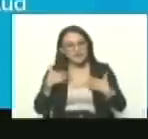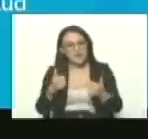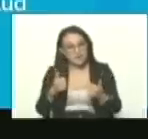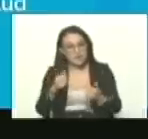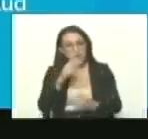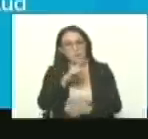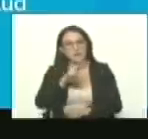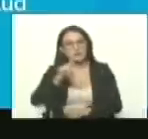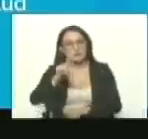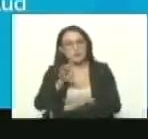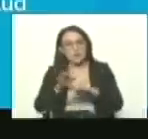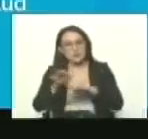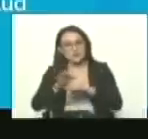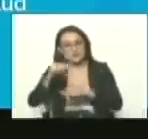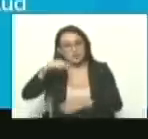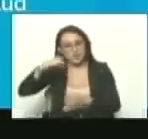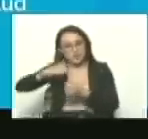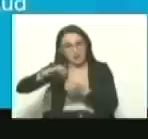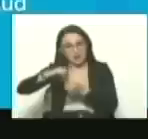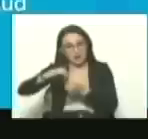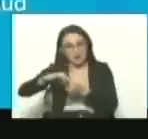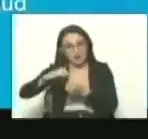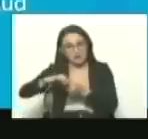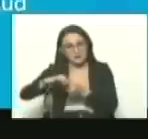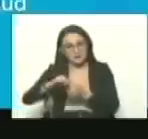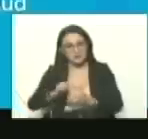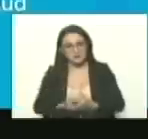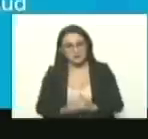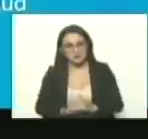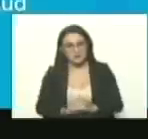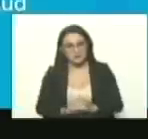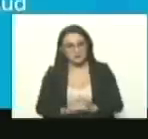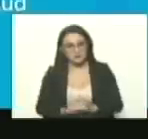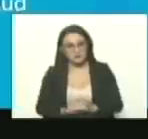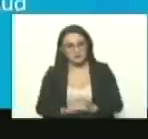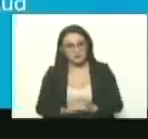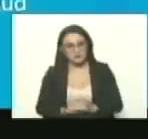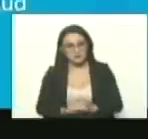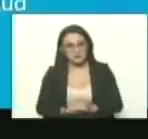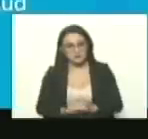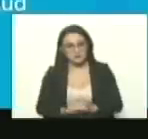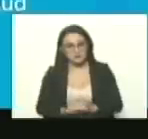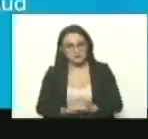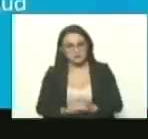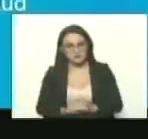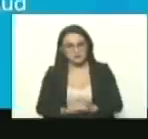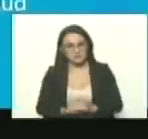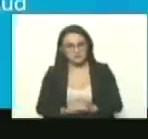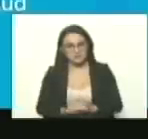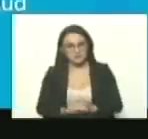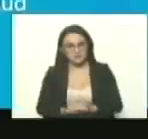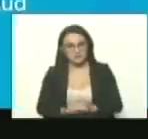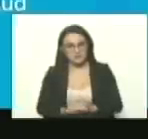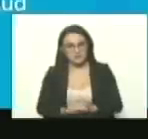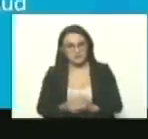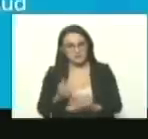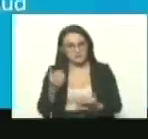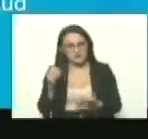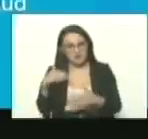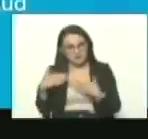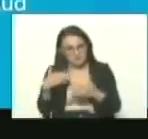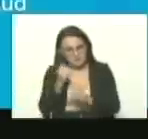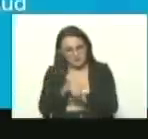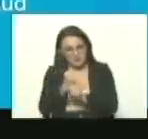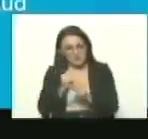21 municipios, mi presidente Nicolás. estamos promoviendo y trabajando